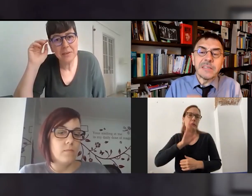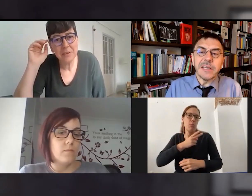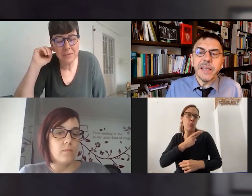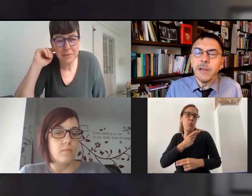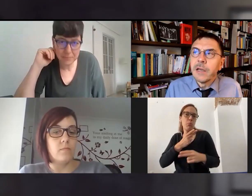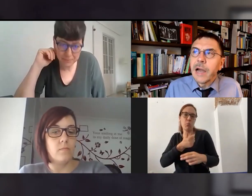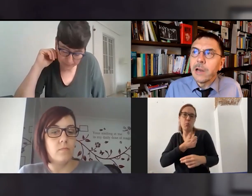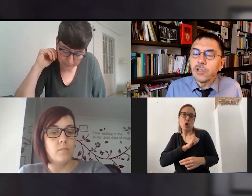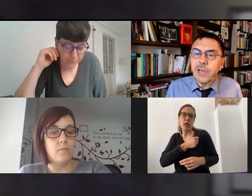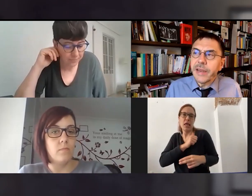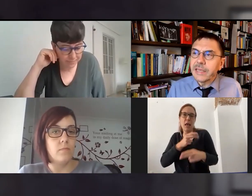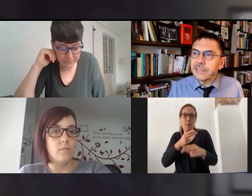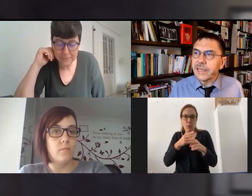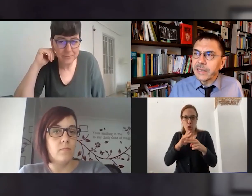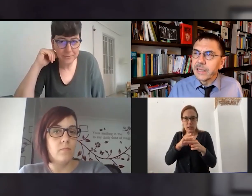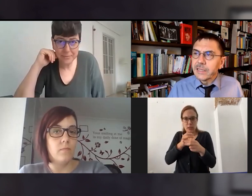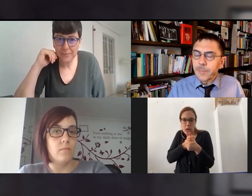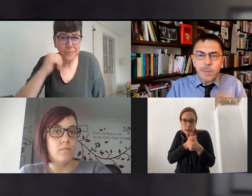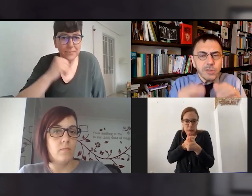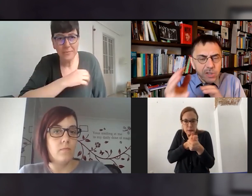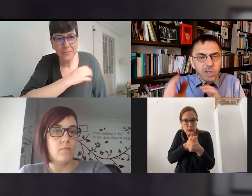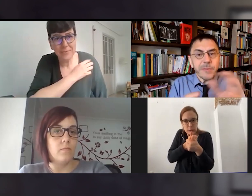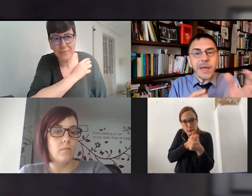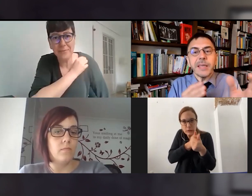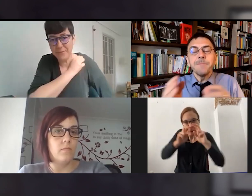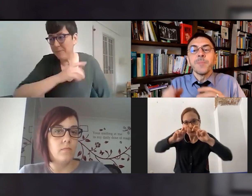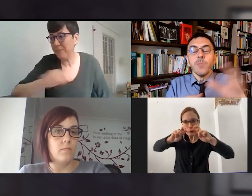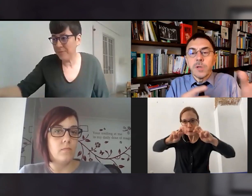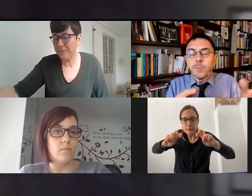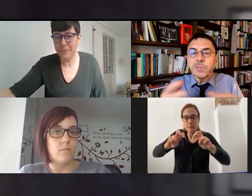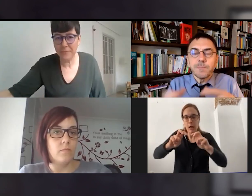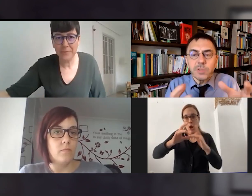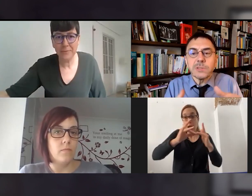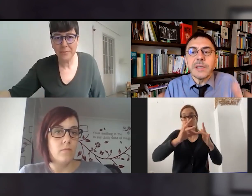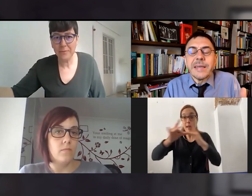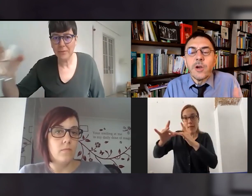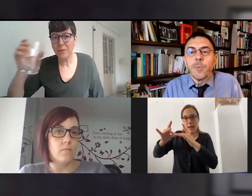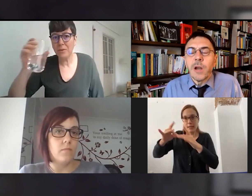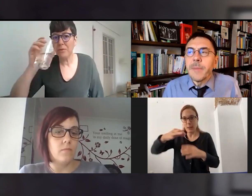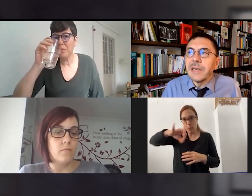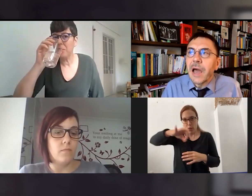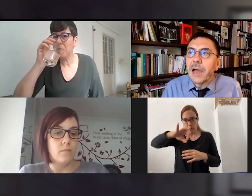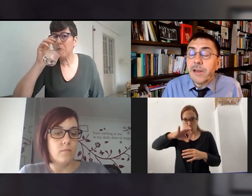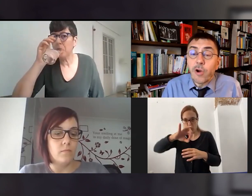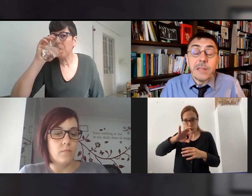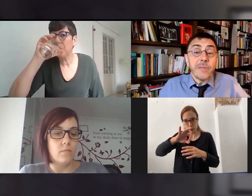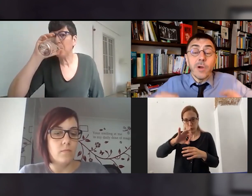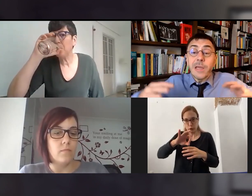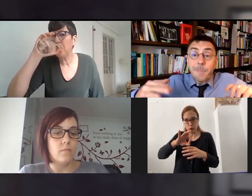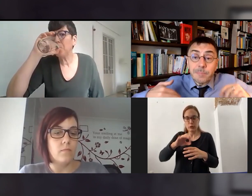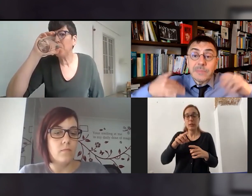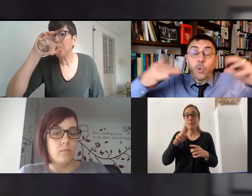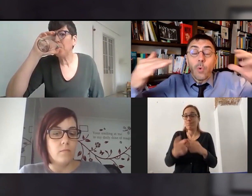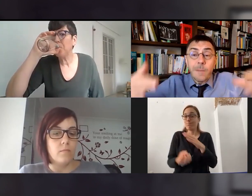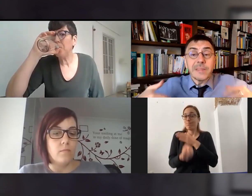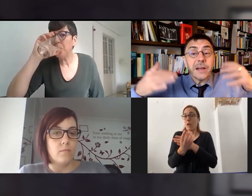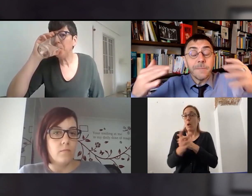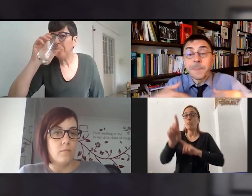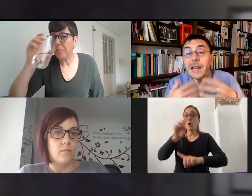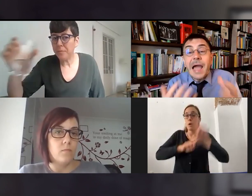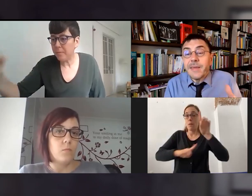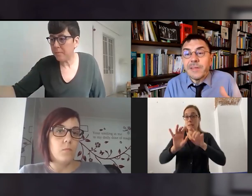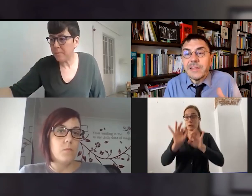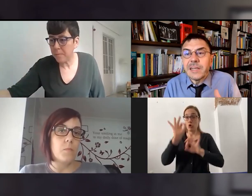empezar a perseguir a los líderes de Podemos. Y eso es verdad que, bueno, pues generó problemas en la organización, que tuvo que